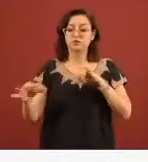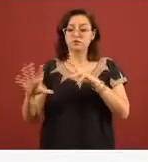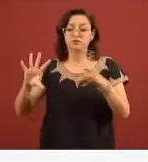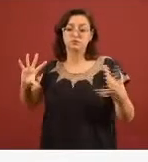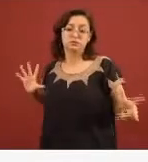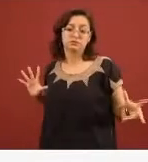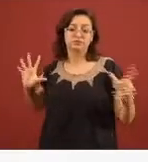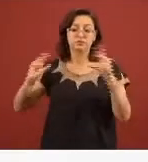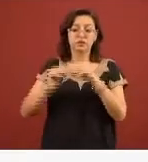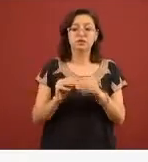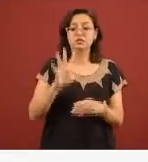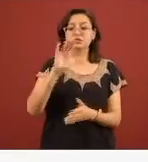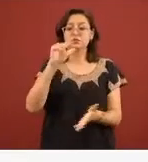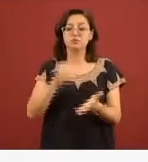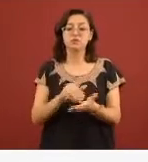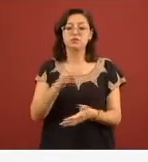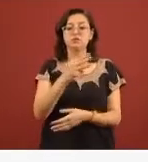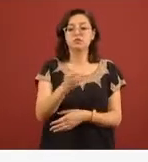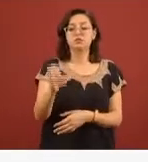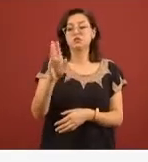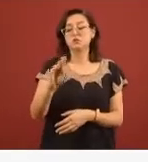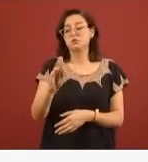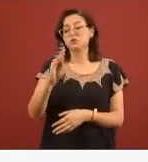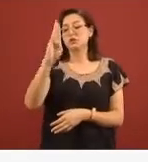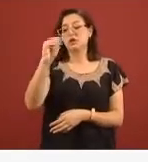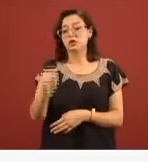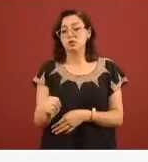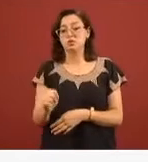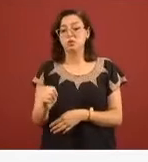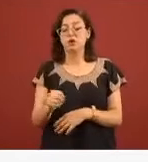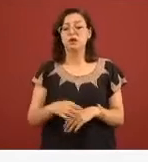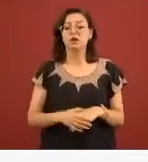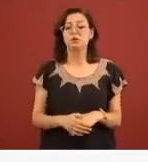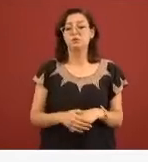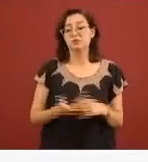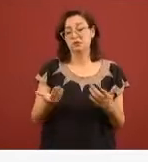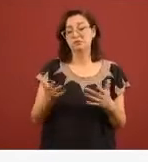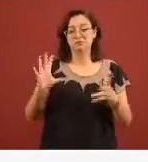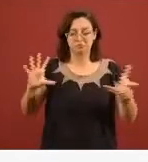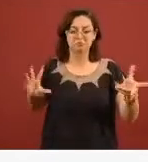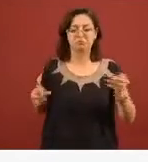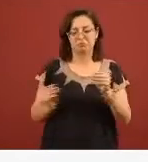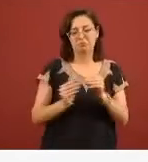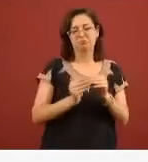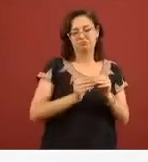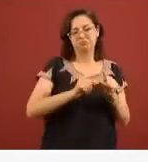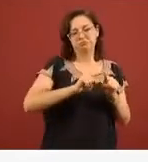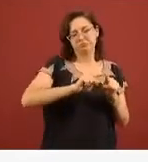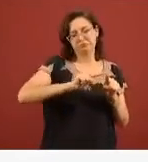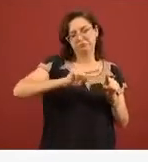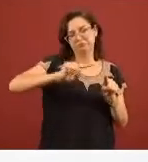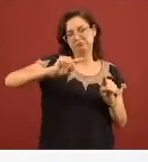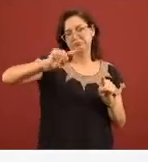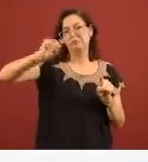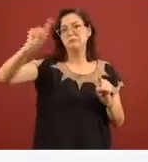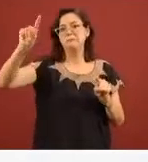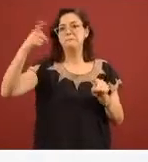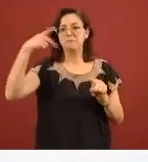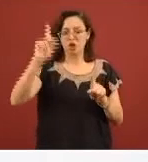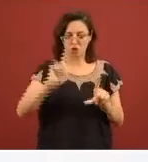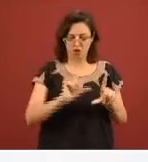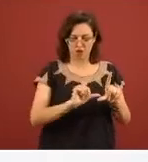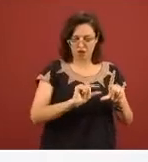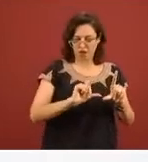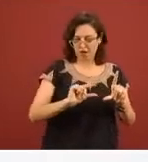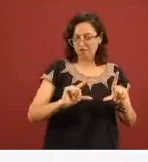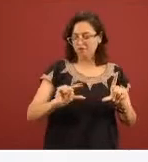con los 5.399, pero muy importante las barras naranjas de abajo que nos muestran un poco la tendencia de